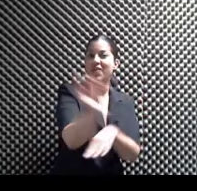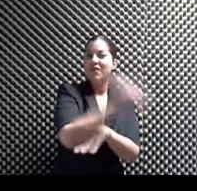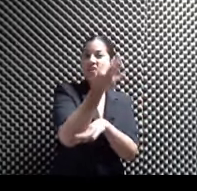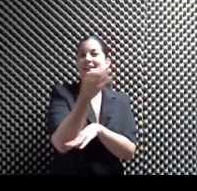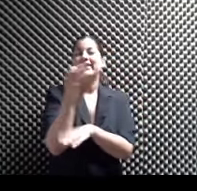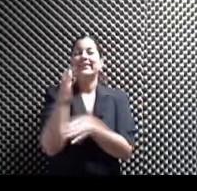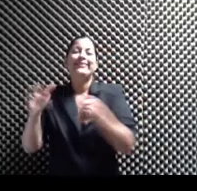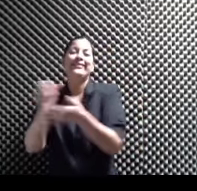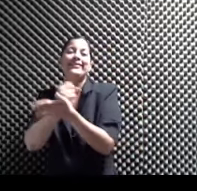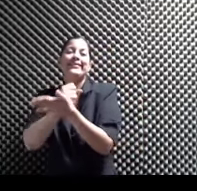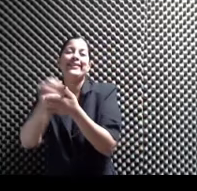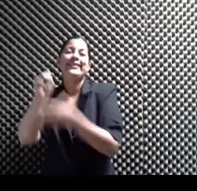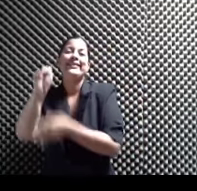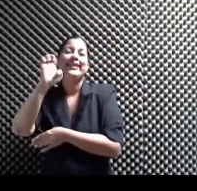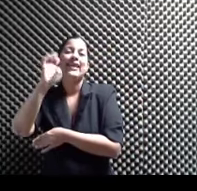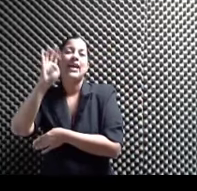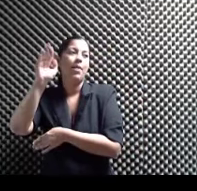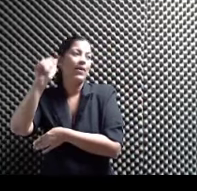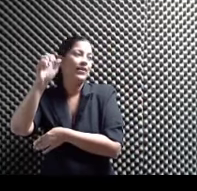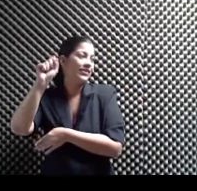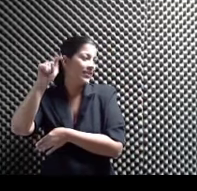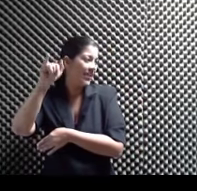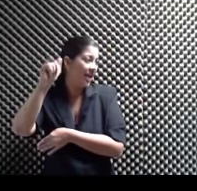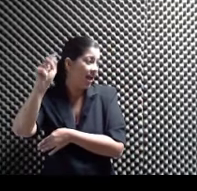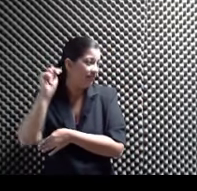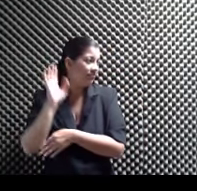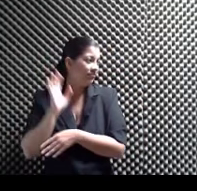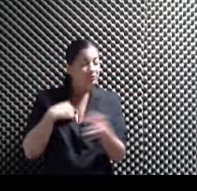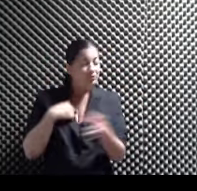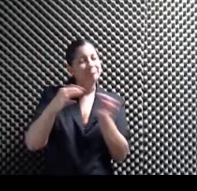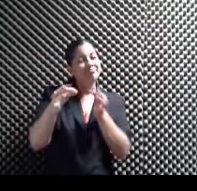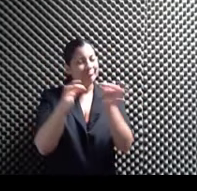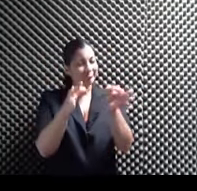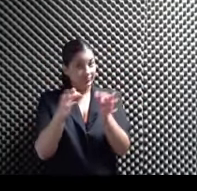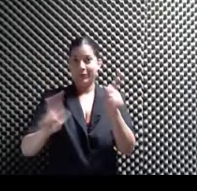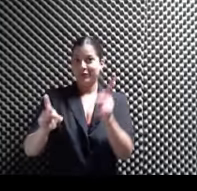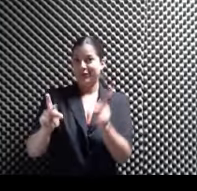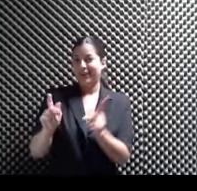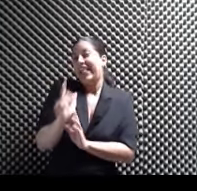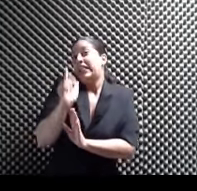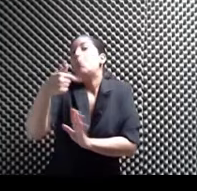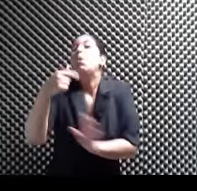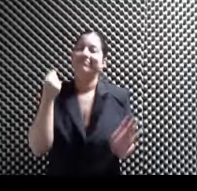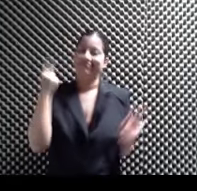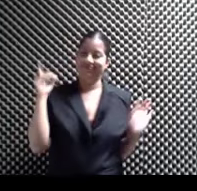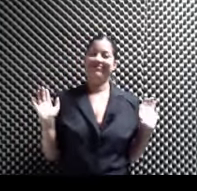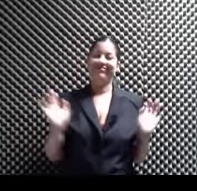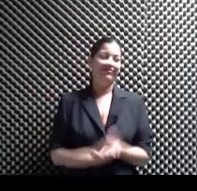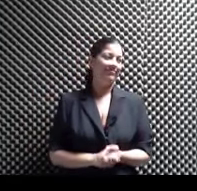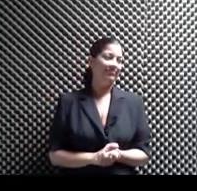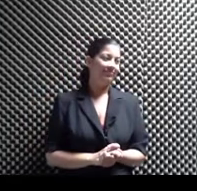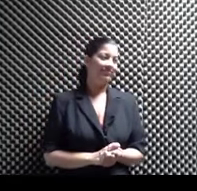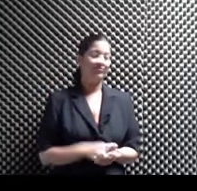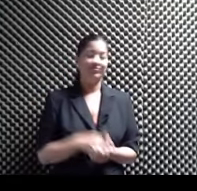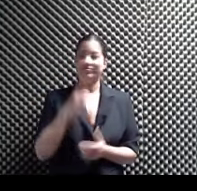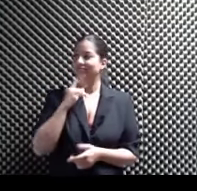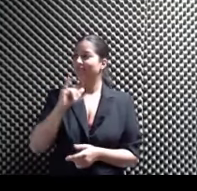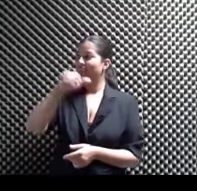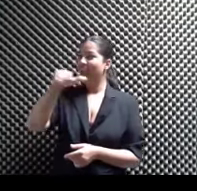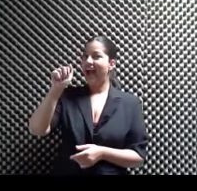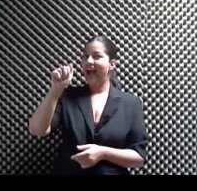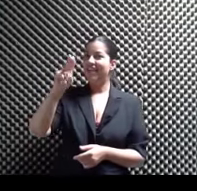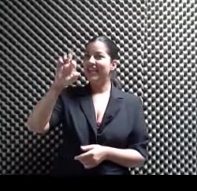el tipo Con Trato de Esa es la imagen que le doy Y la gente Lo entiende después Mira Javier Santiago Está allá Creo que